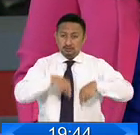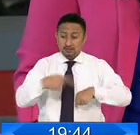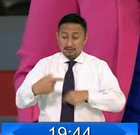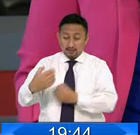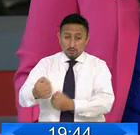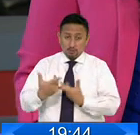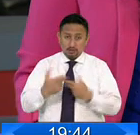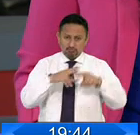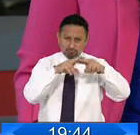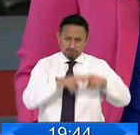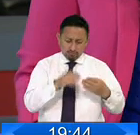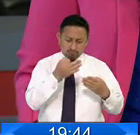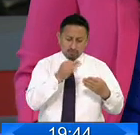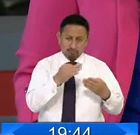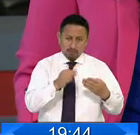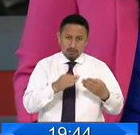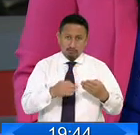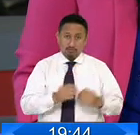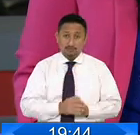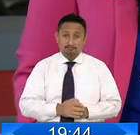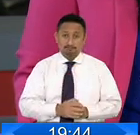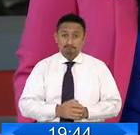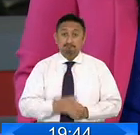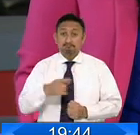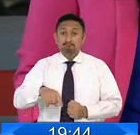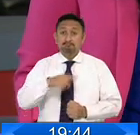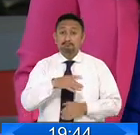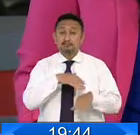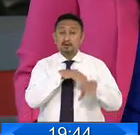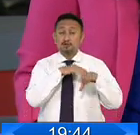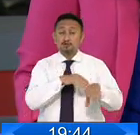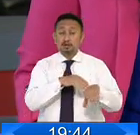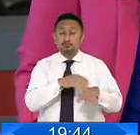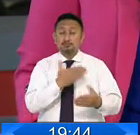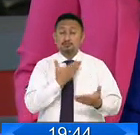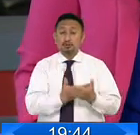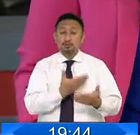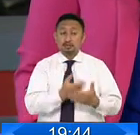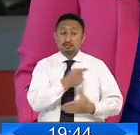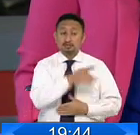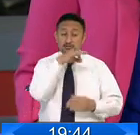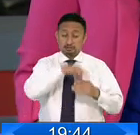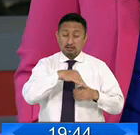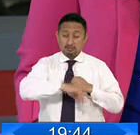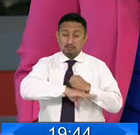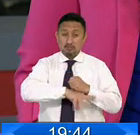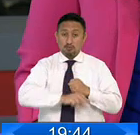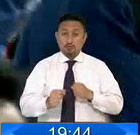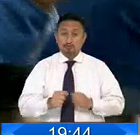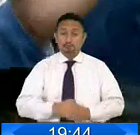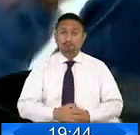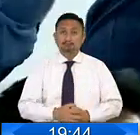información entregada por la organización política que sustentaría el supuesto fraude electoral.